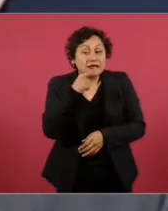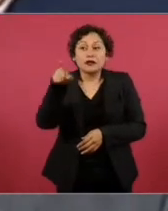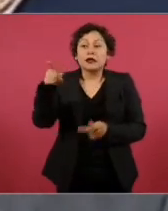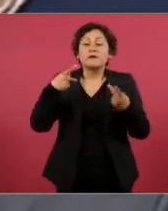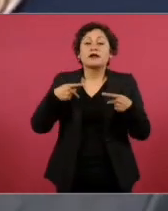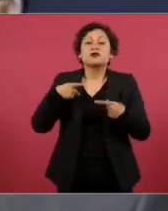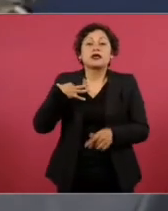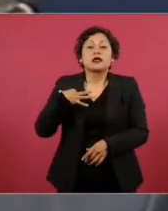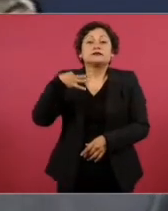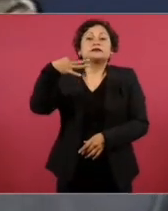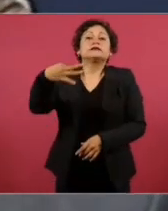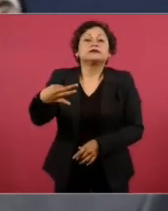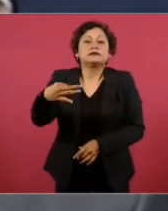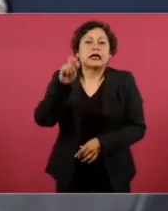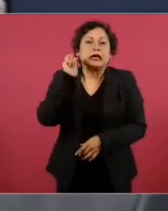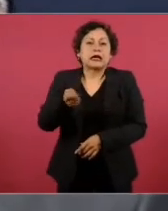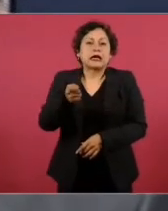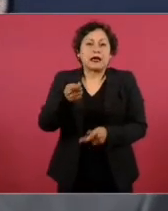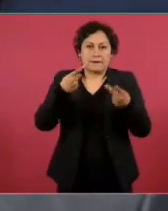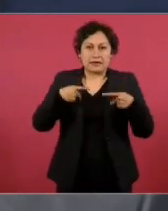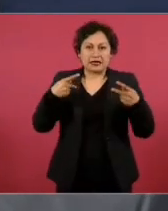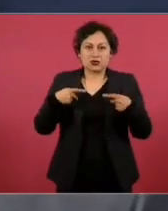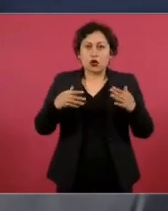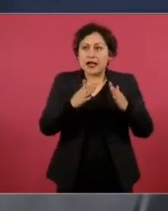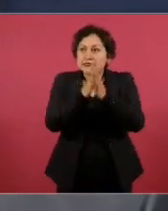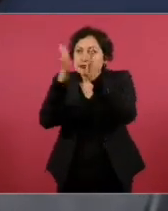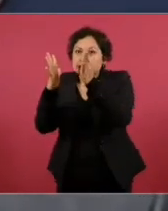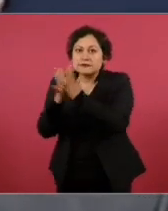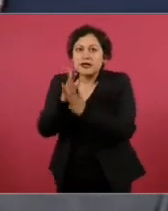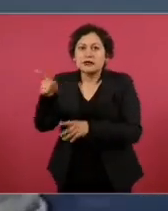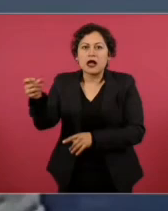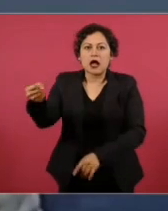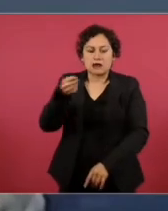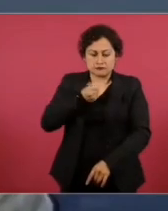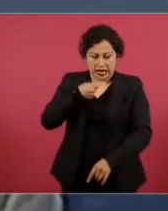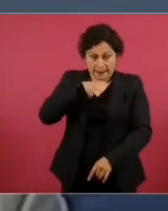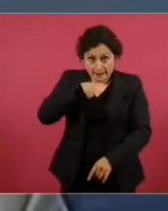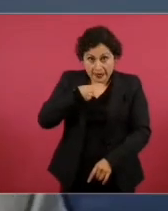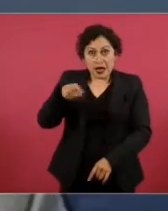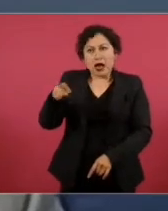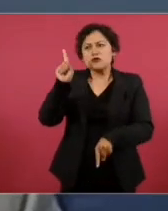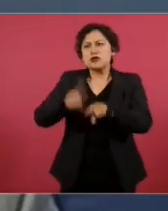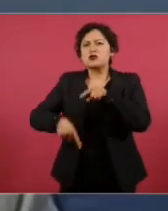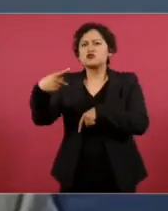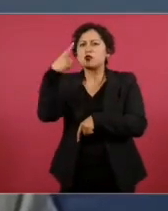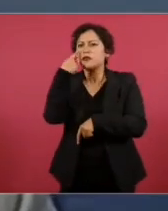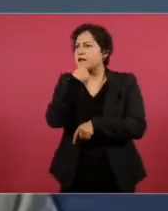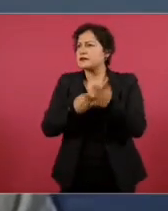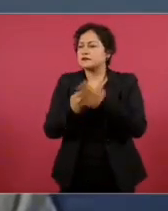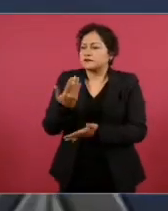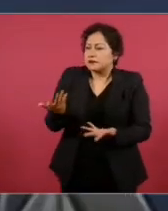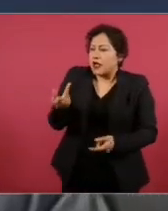y en una democracia, el pueblo es el que pone y el pueblo es el que quita. No, Andrés Manuel. O claro. No, Andrés Manuel. ¿Cómo no? Pero ¿y entonces el juicio de esa fuero? No, no, pero por eso,